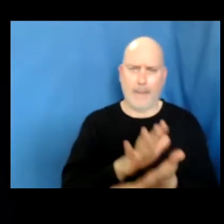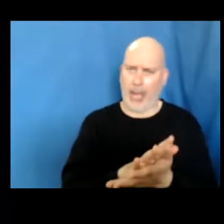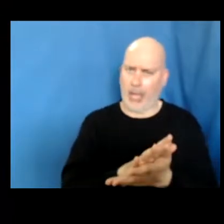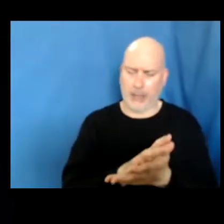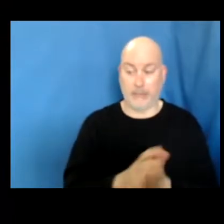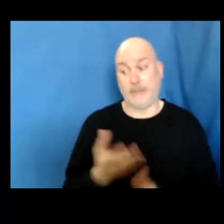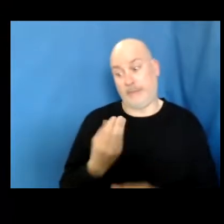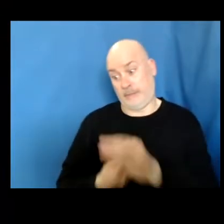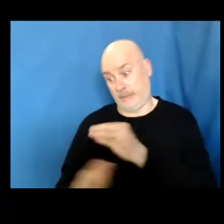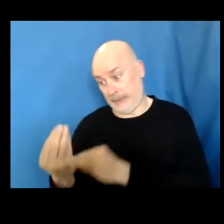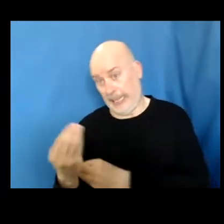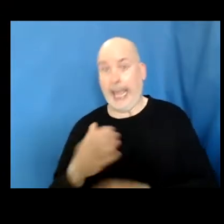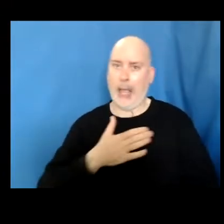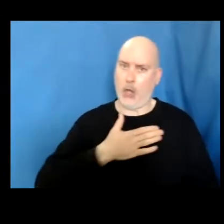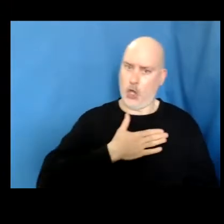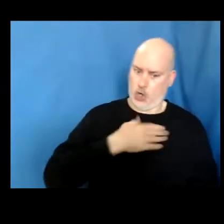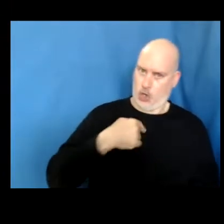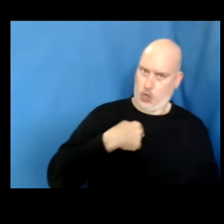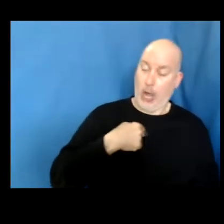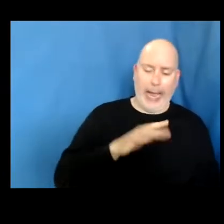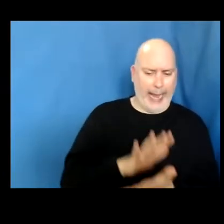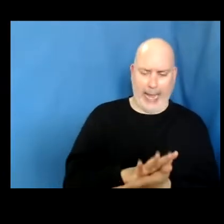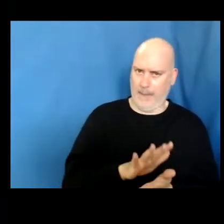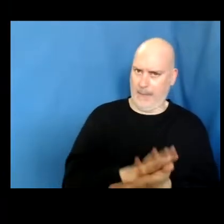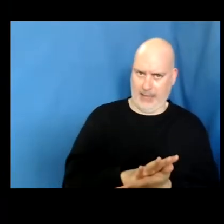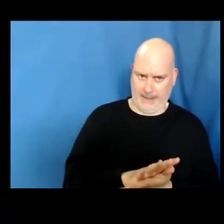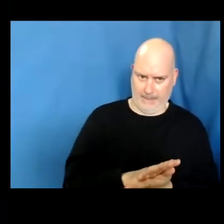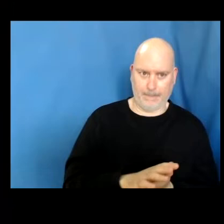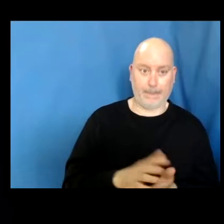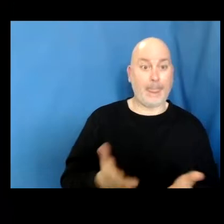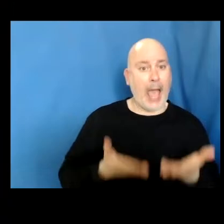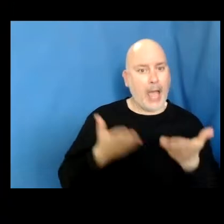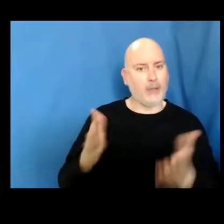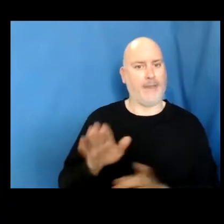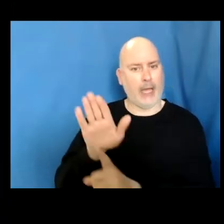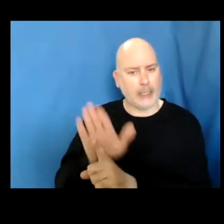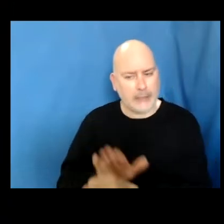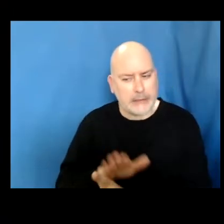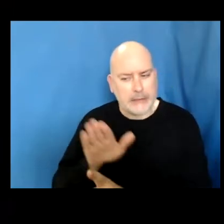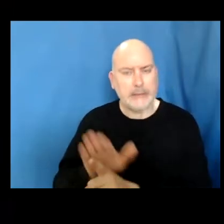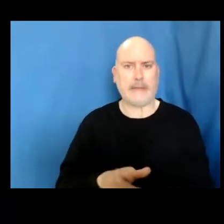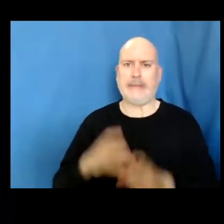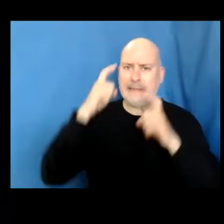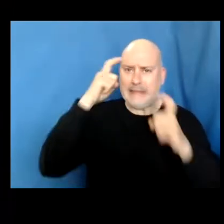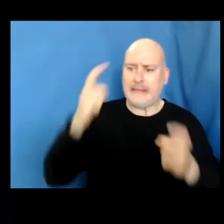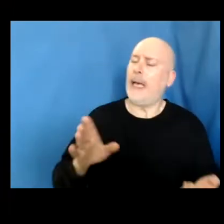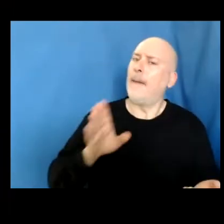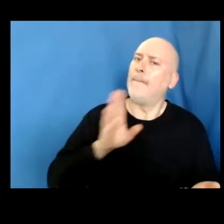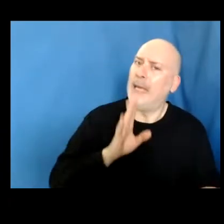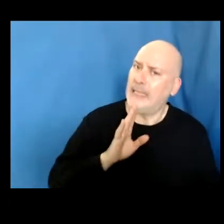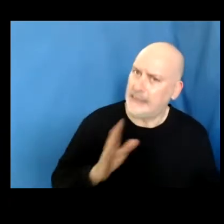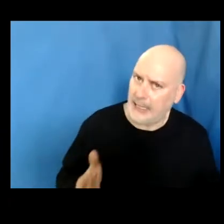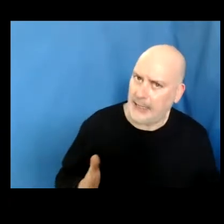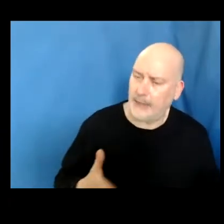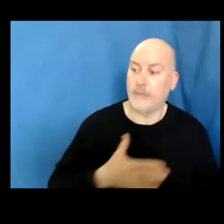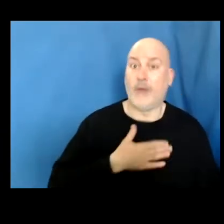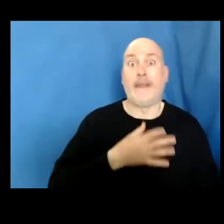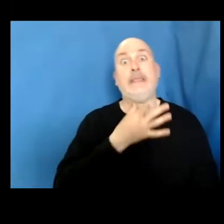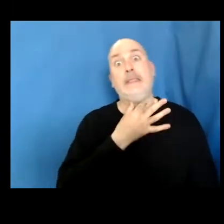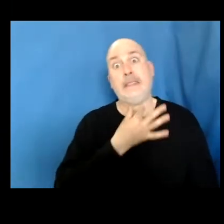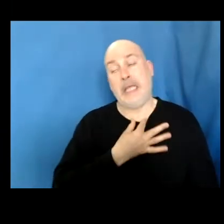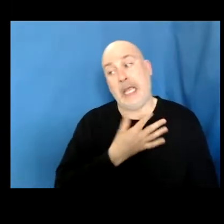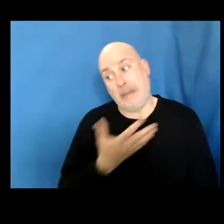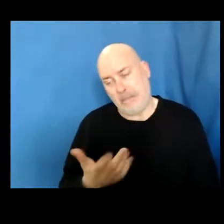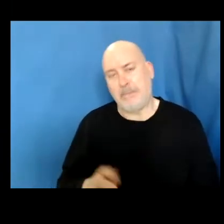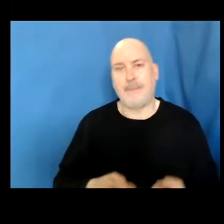niño como la nuestra, ayudar a consolarle e intentar saber qué le pasa. Puede ser que tenga sed, que